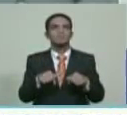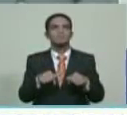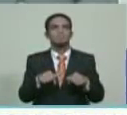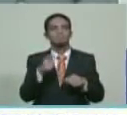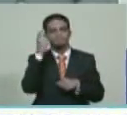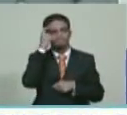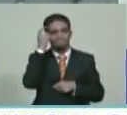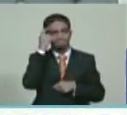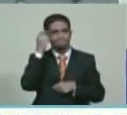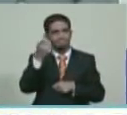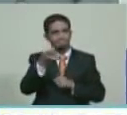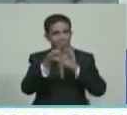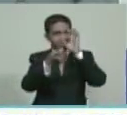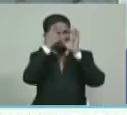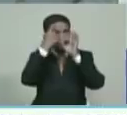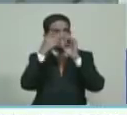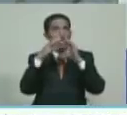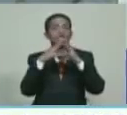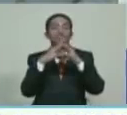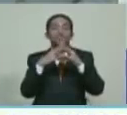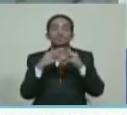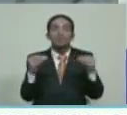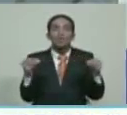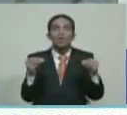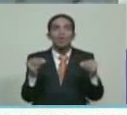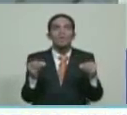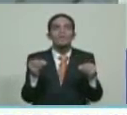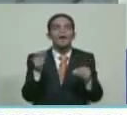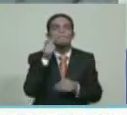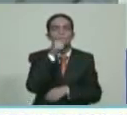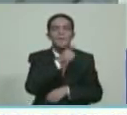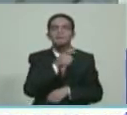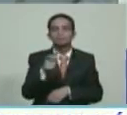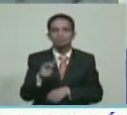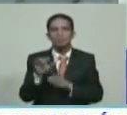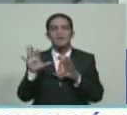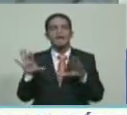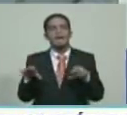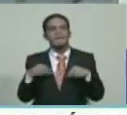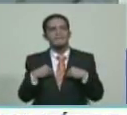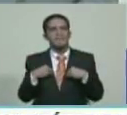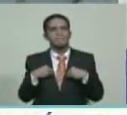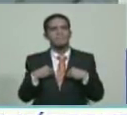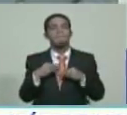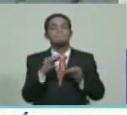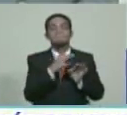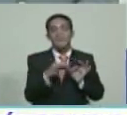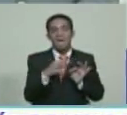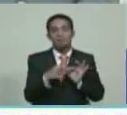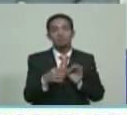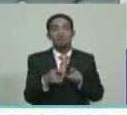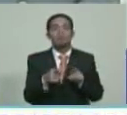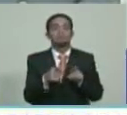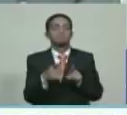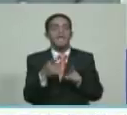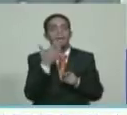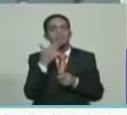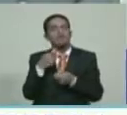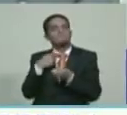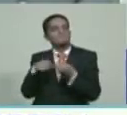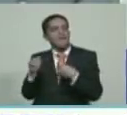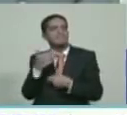esta fecha todos los proveedores que acepten el petró como un mecanismo de pago